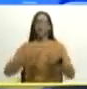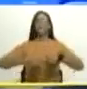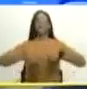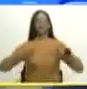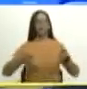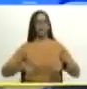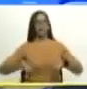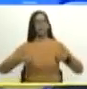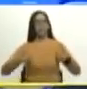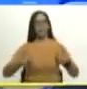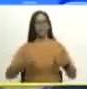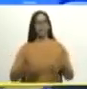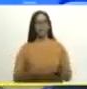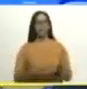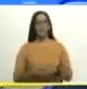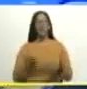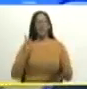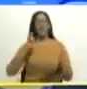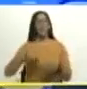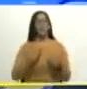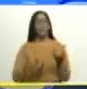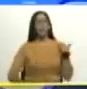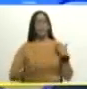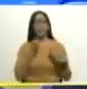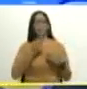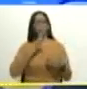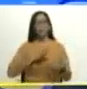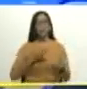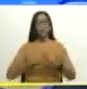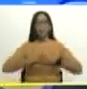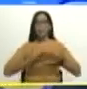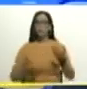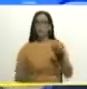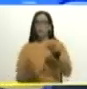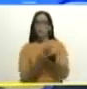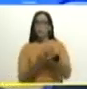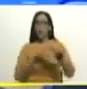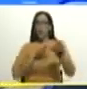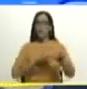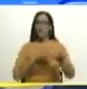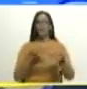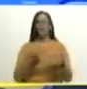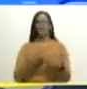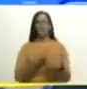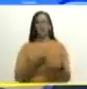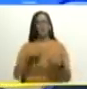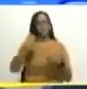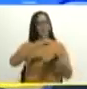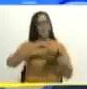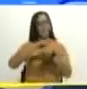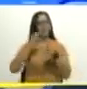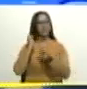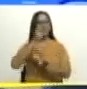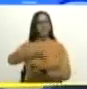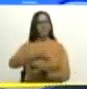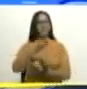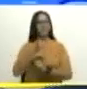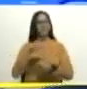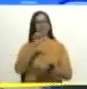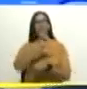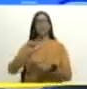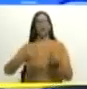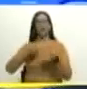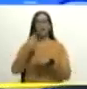más. También, presidente, bueno, estamos brindando el apoyo. De hecho, el ministro de Pesca va a hacer un taller especial la semana que